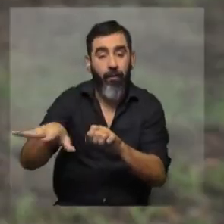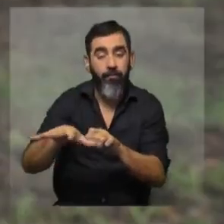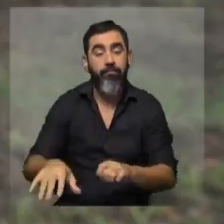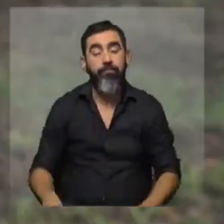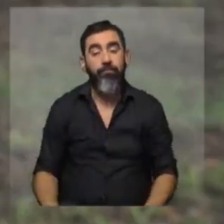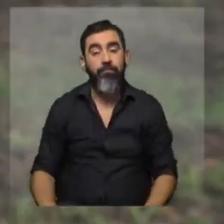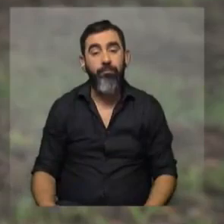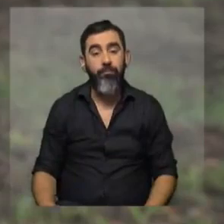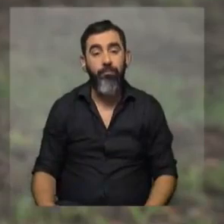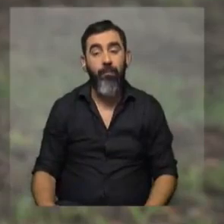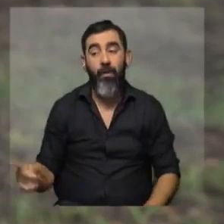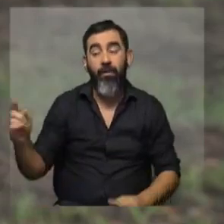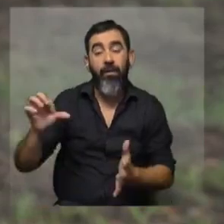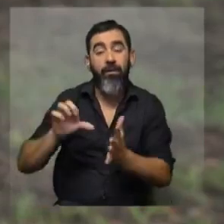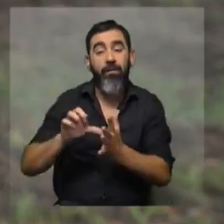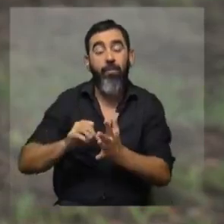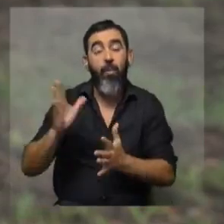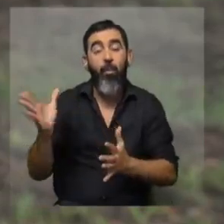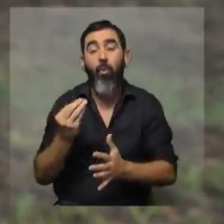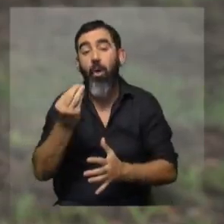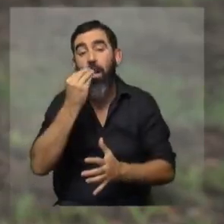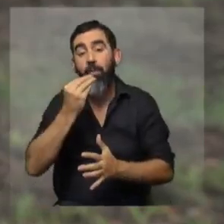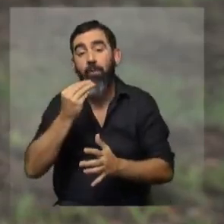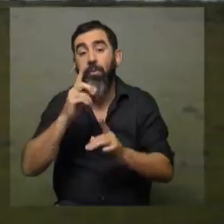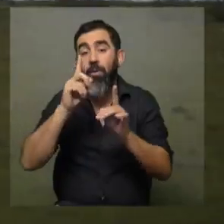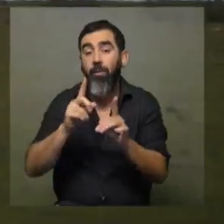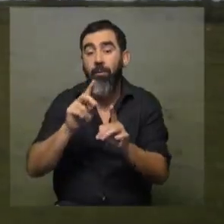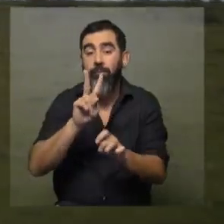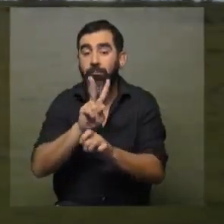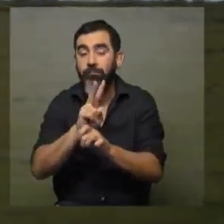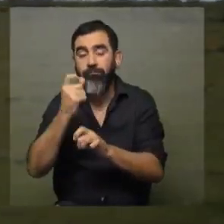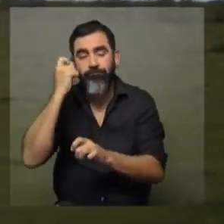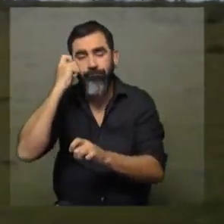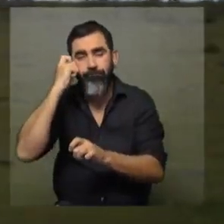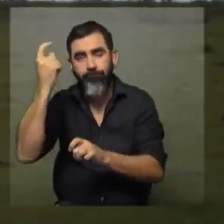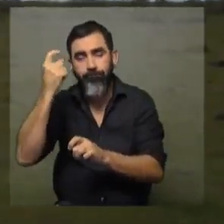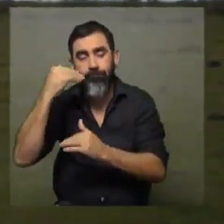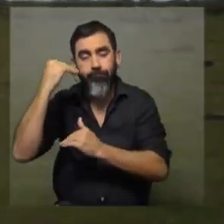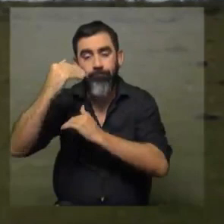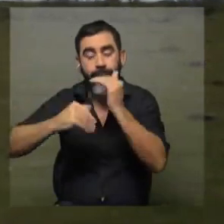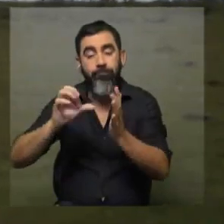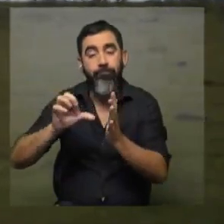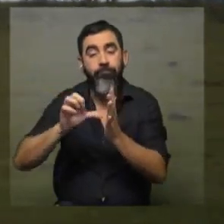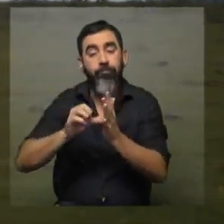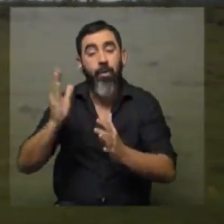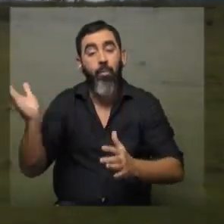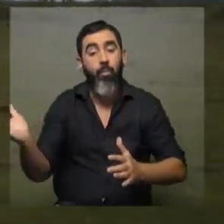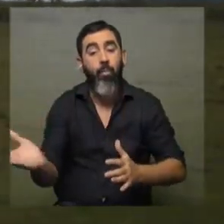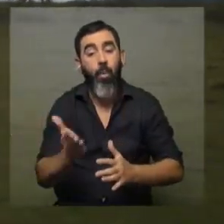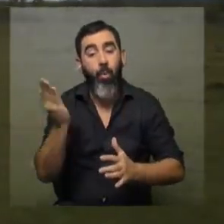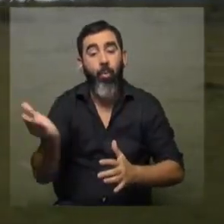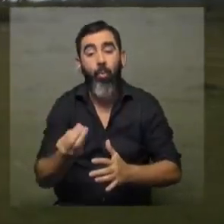Las pérdidas vienen de los sistemas de producción de alimentos. Tenemos que ser inteligentes en el desarrollo de sistemas de producción de